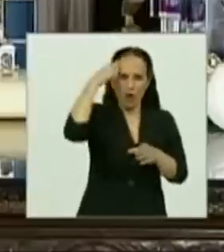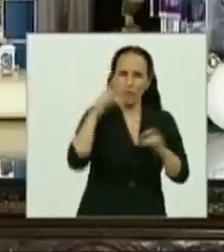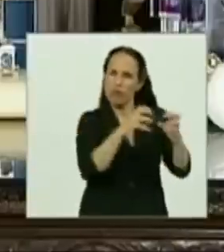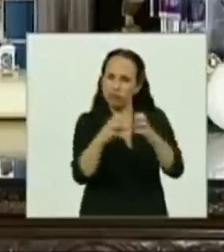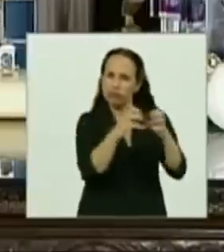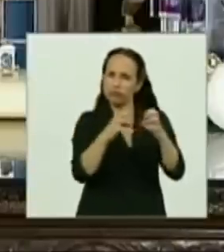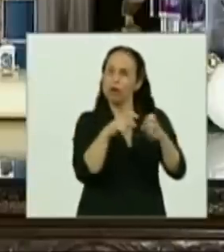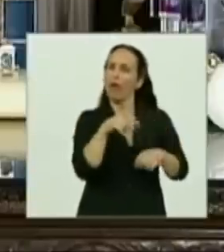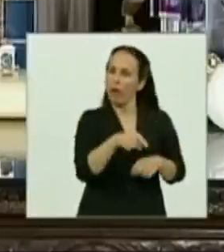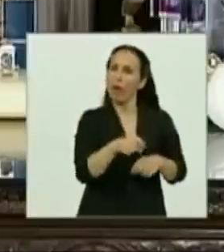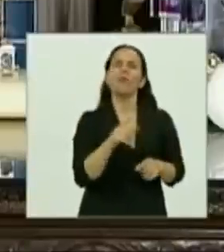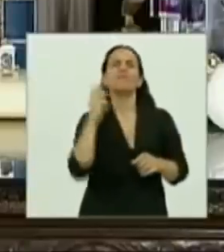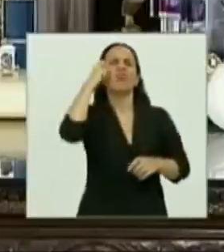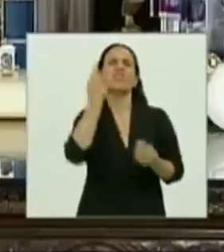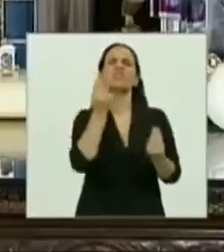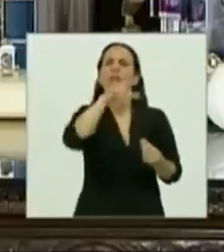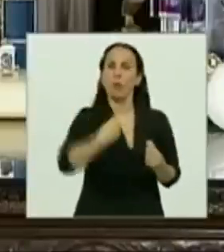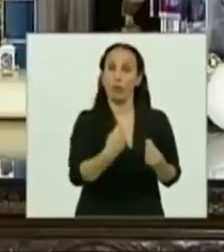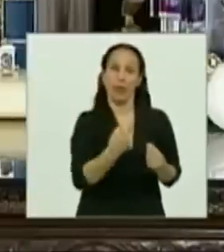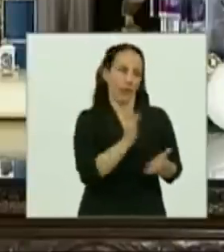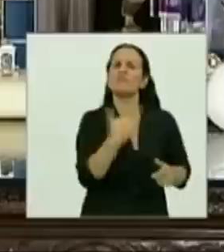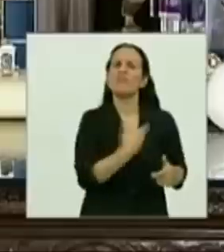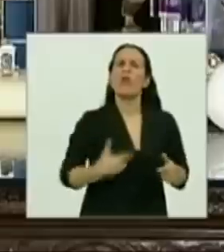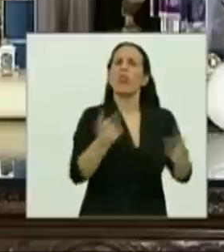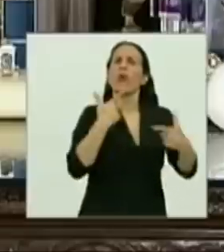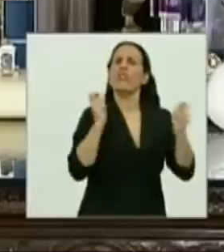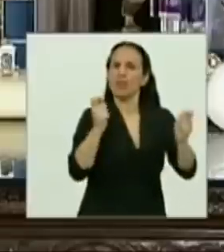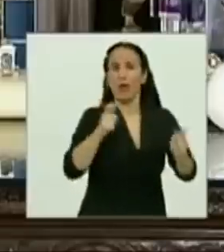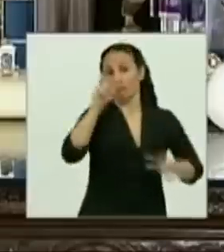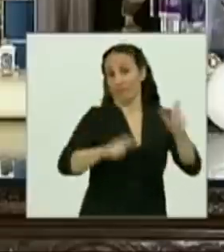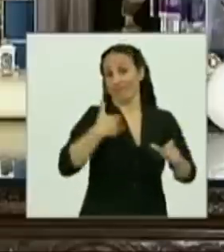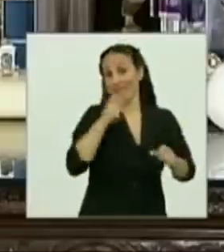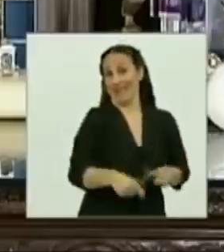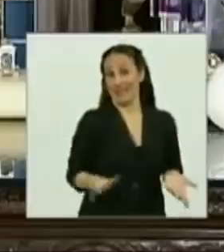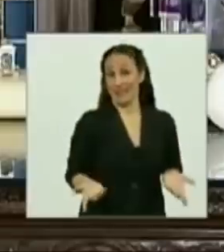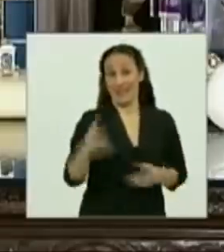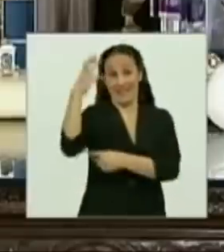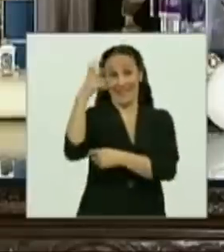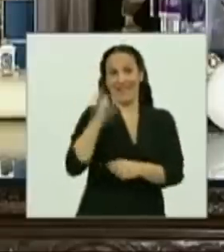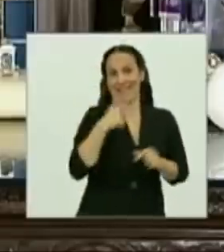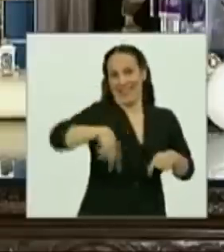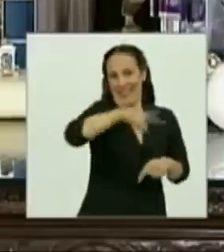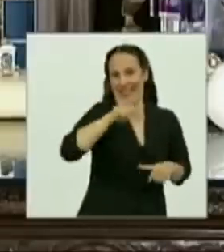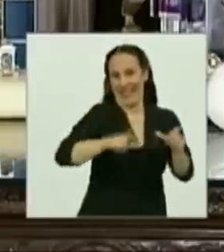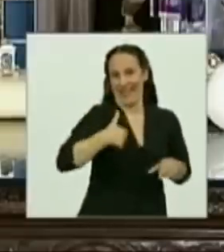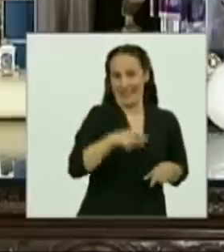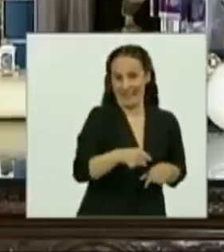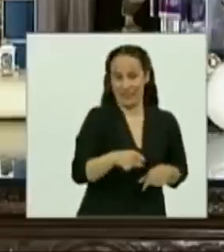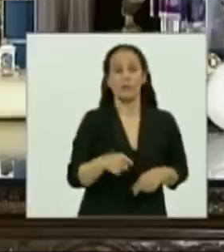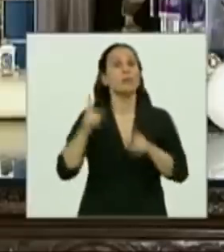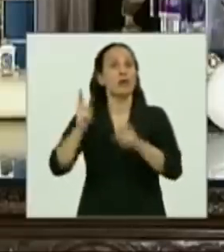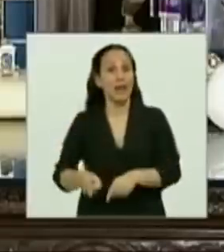que representa a todos los argentinos, para allí aprobarlos. Y tercero, establecer que Empresa Argentina de Soluciones